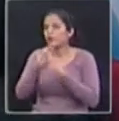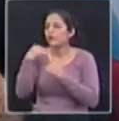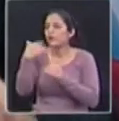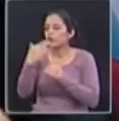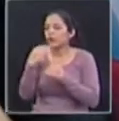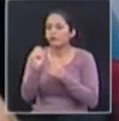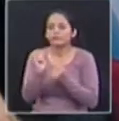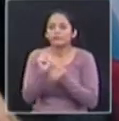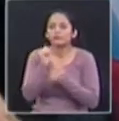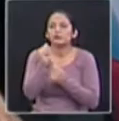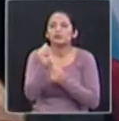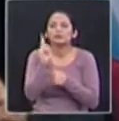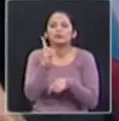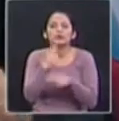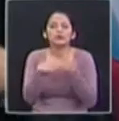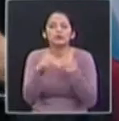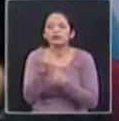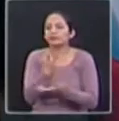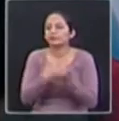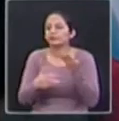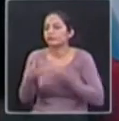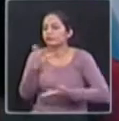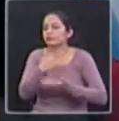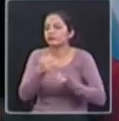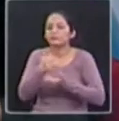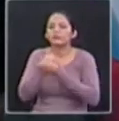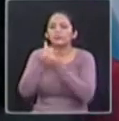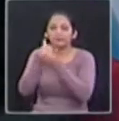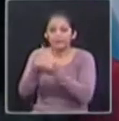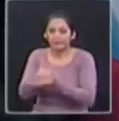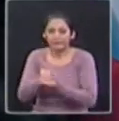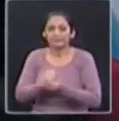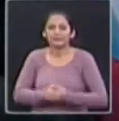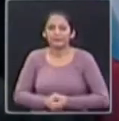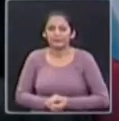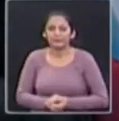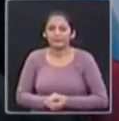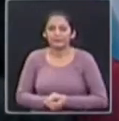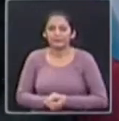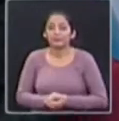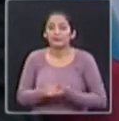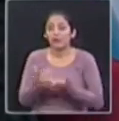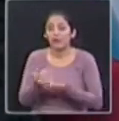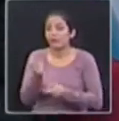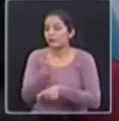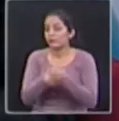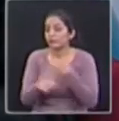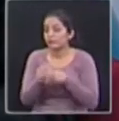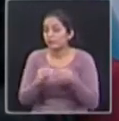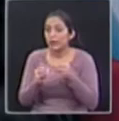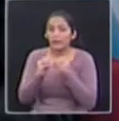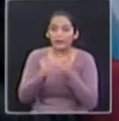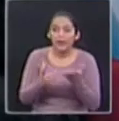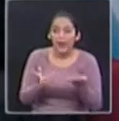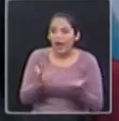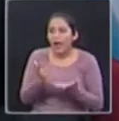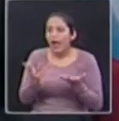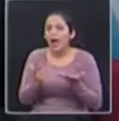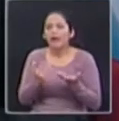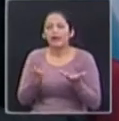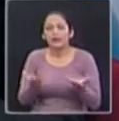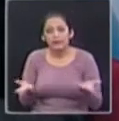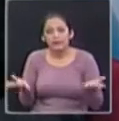dinamizando la economía al cargar los demás impuestos a la población retira dinero de la economía retira dinero de los bolsillos de los ecuatorianos y